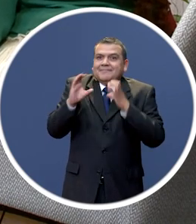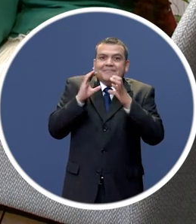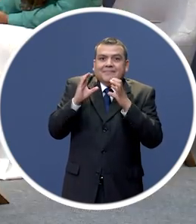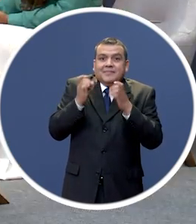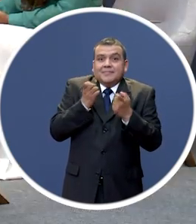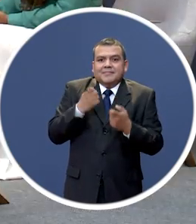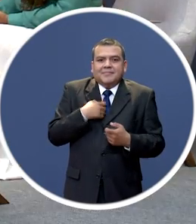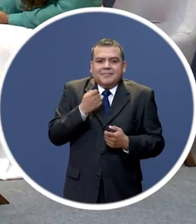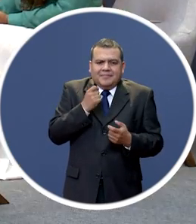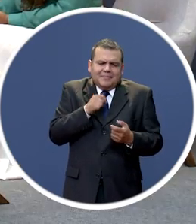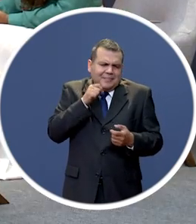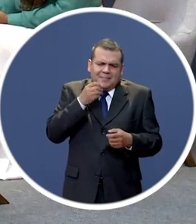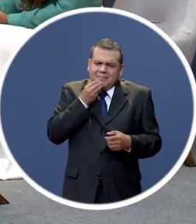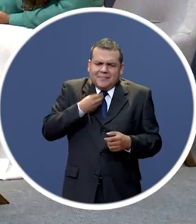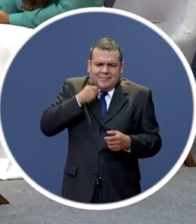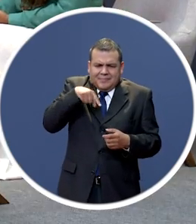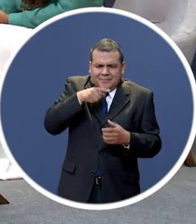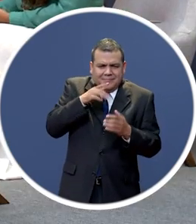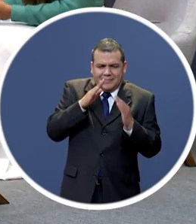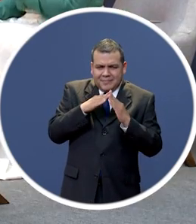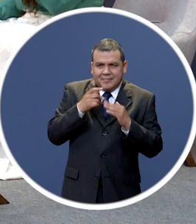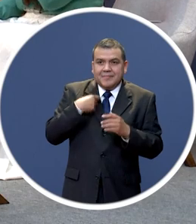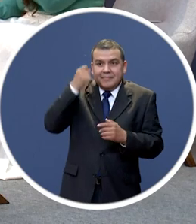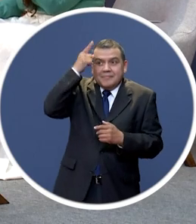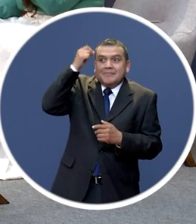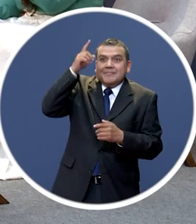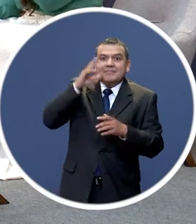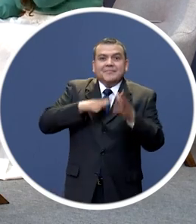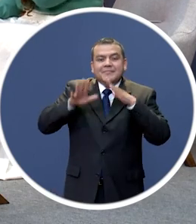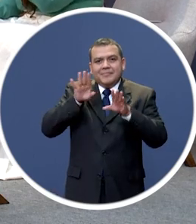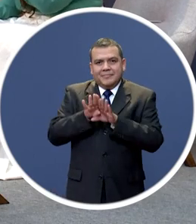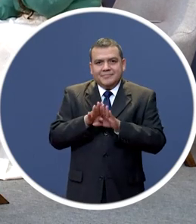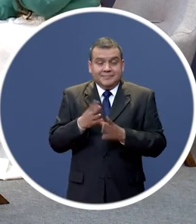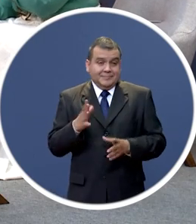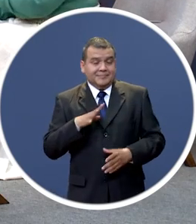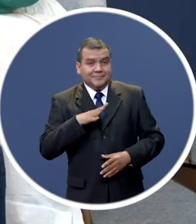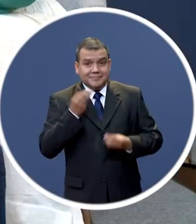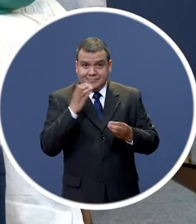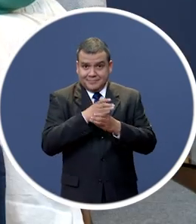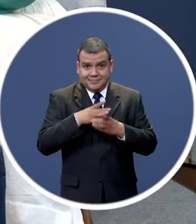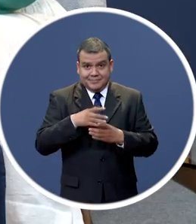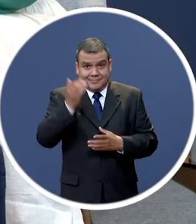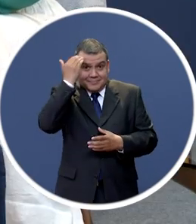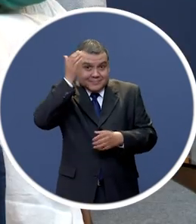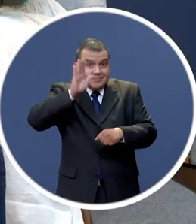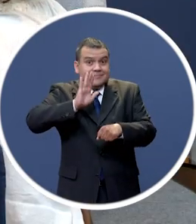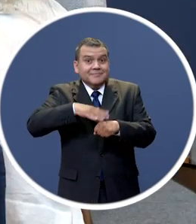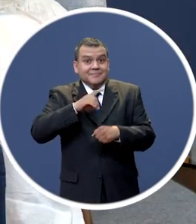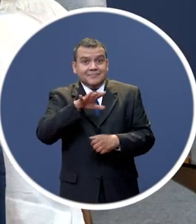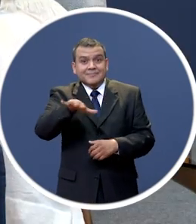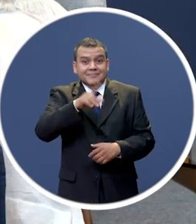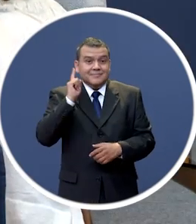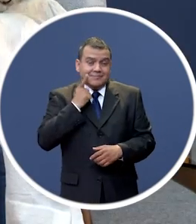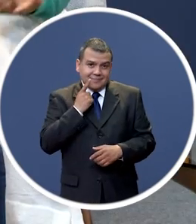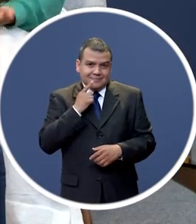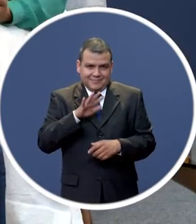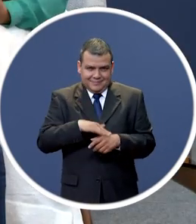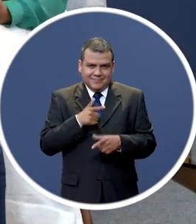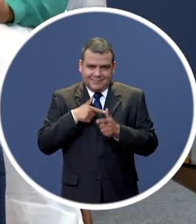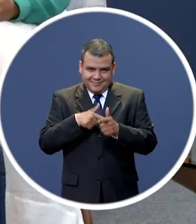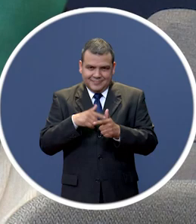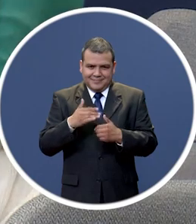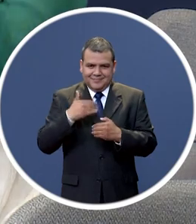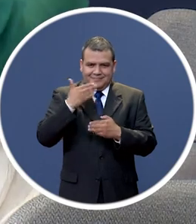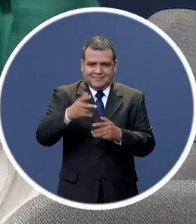Entonces, pues, inventan sus señas. Ok, perfecto. Hay mucho más que conocer sobre esta comunidad. Así que lo vamos a aprender en el